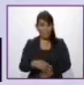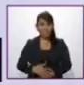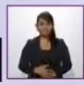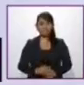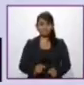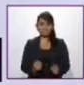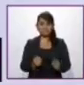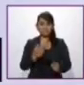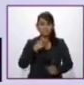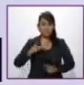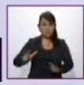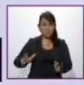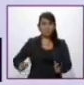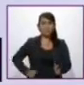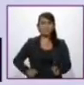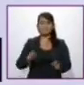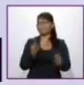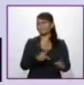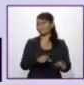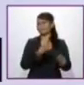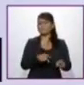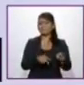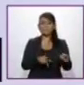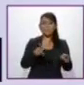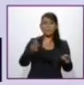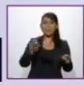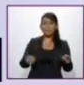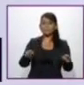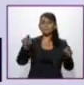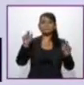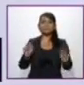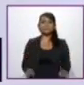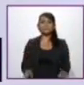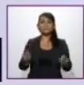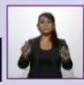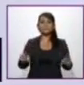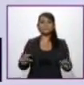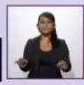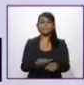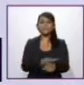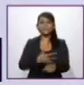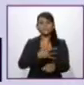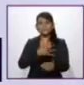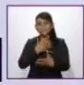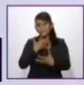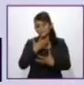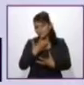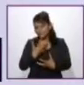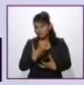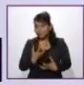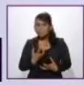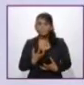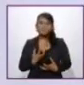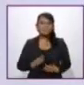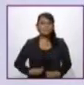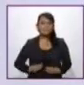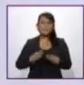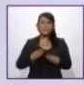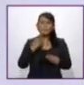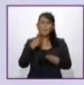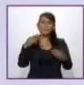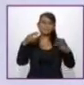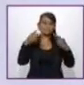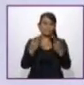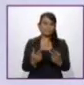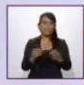dos: pan con lo mismo y seguir perdiendo lo que más nos duele, que es nuestra seguridad y nuestra calidad de vida, o el